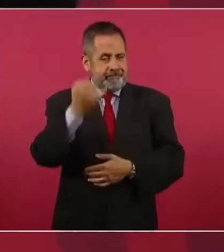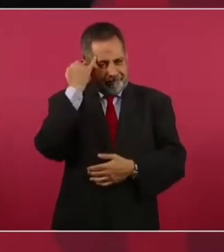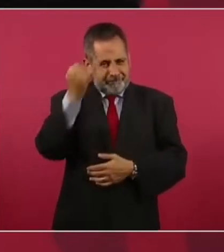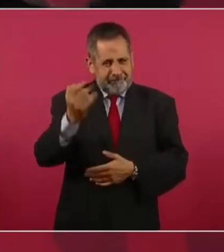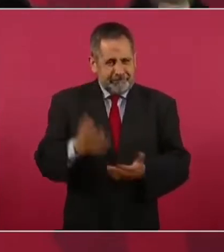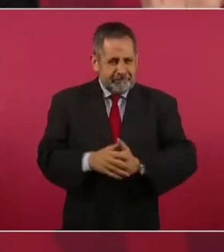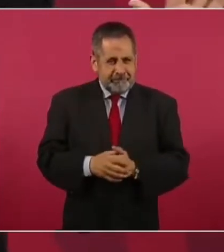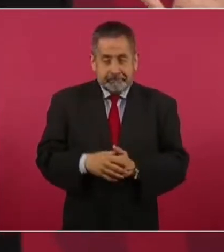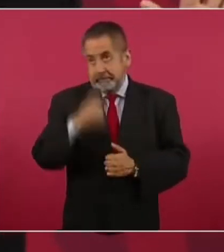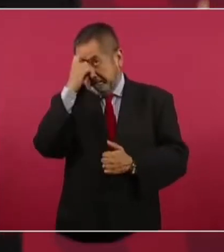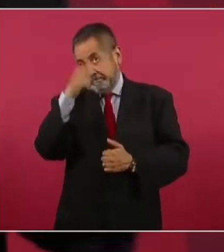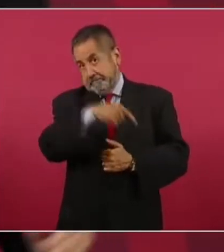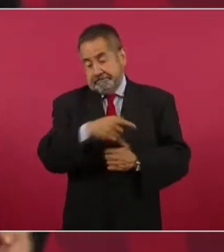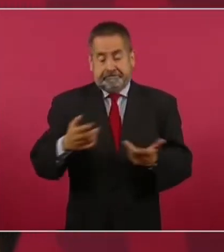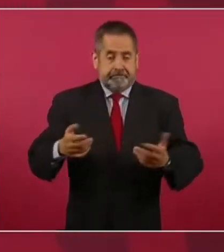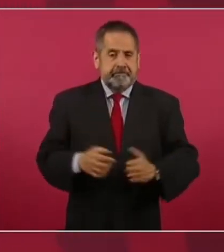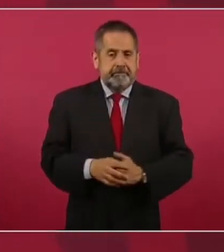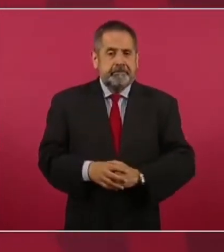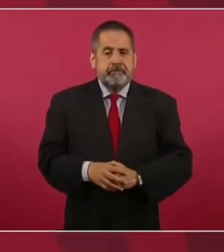la gran invención.